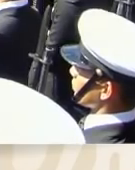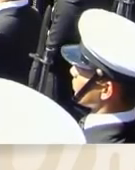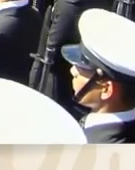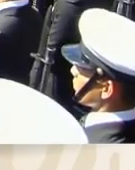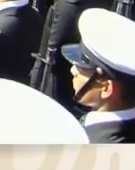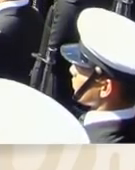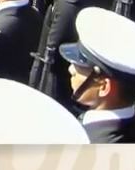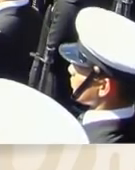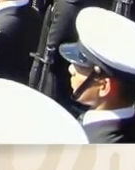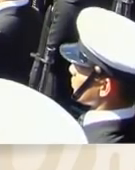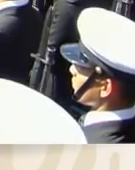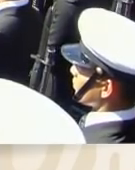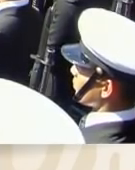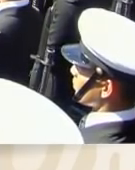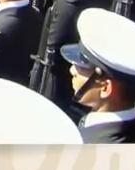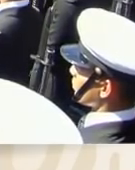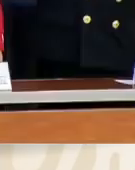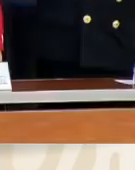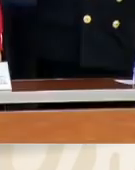Soldados,